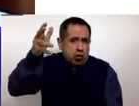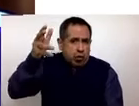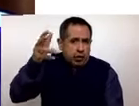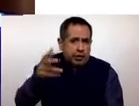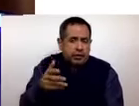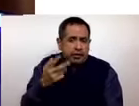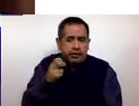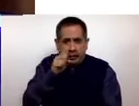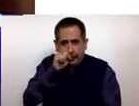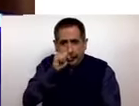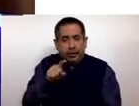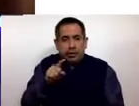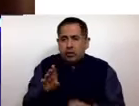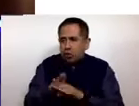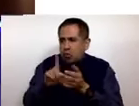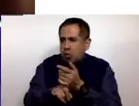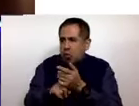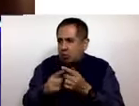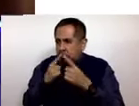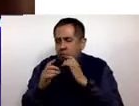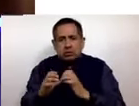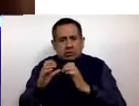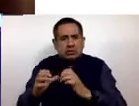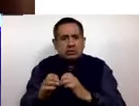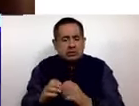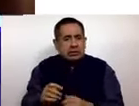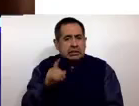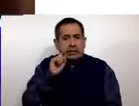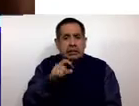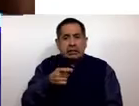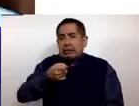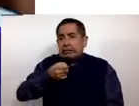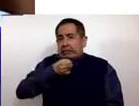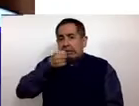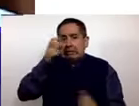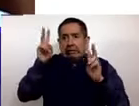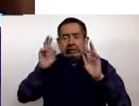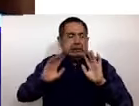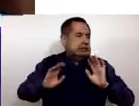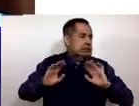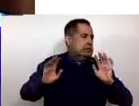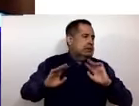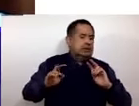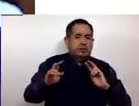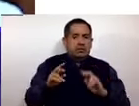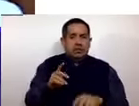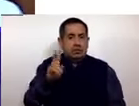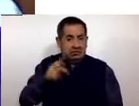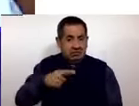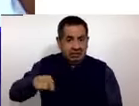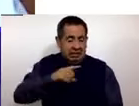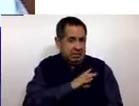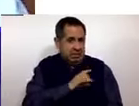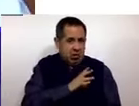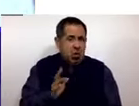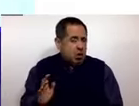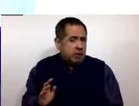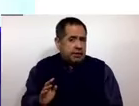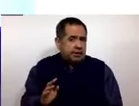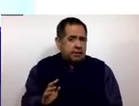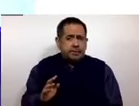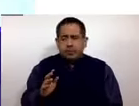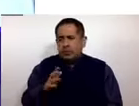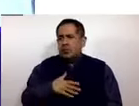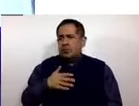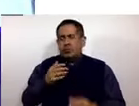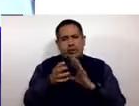y empezar a tender puentes desde ahorita, porque la vejez sí es un tabú. Sí nos da miedo, creo yo. Yo podría afirmar eso por lo que